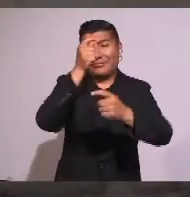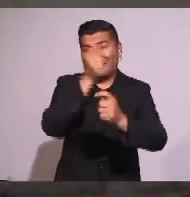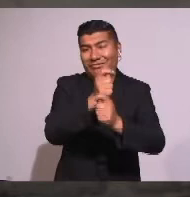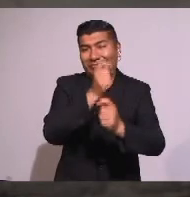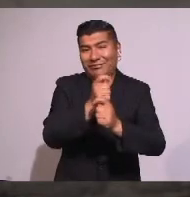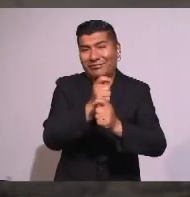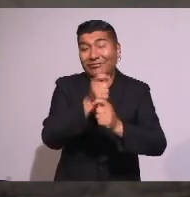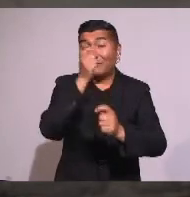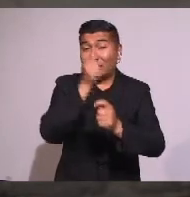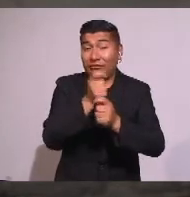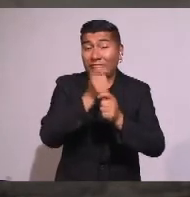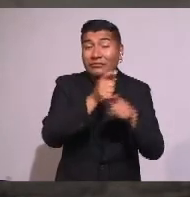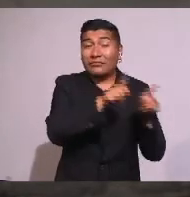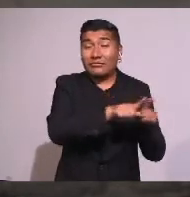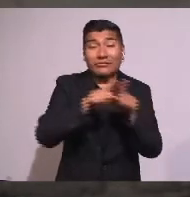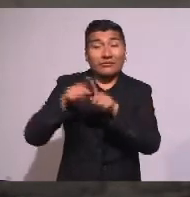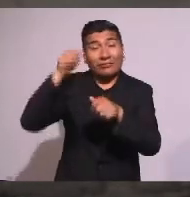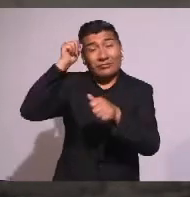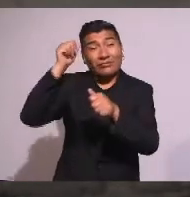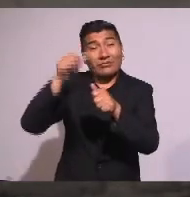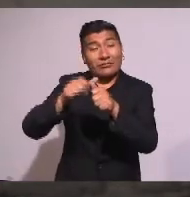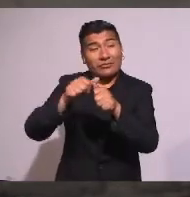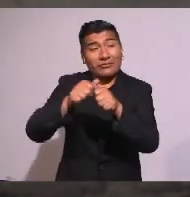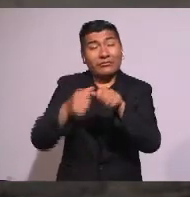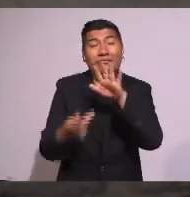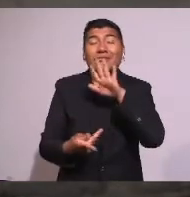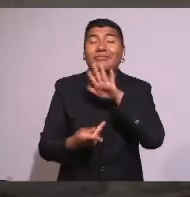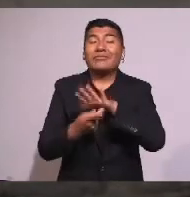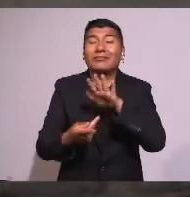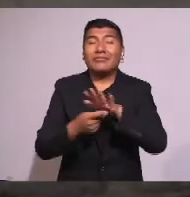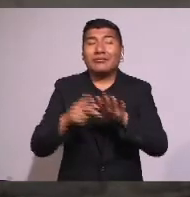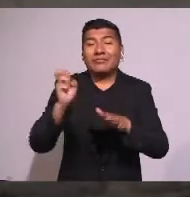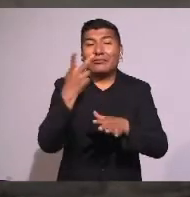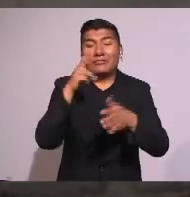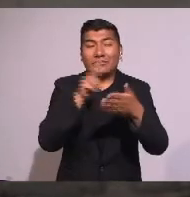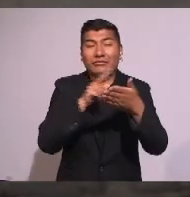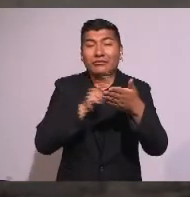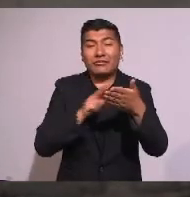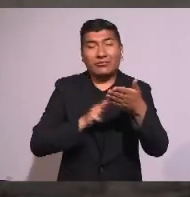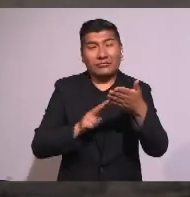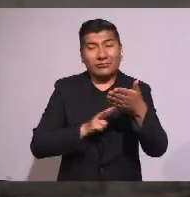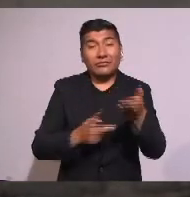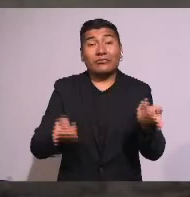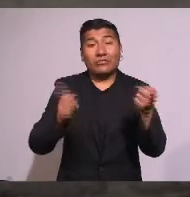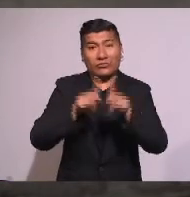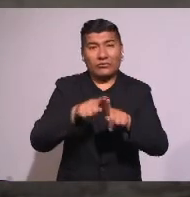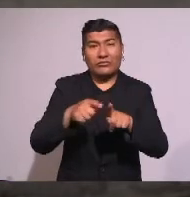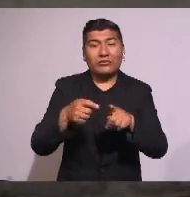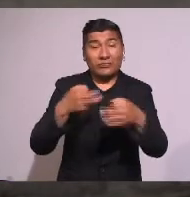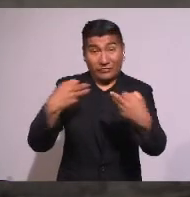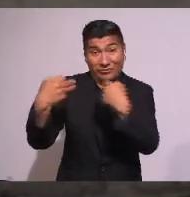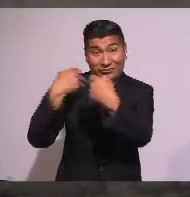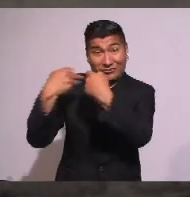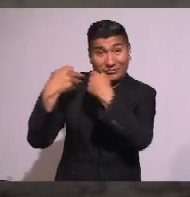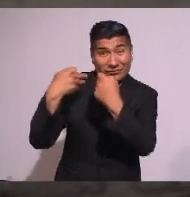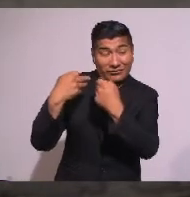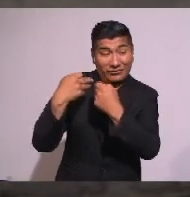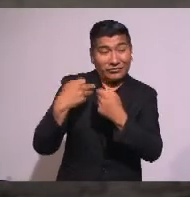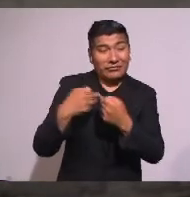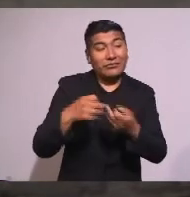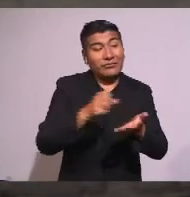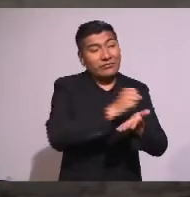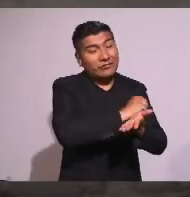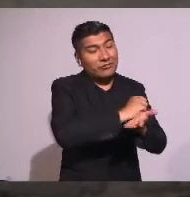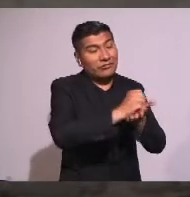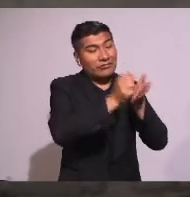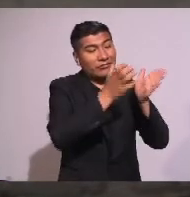una tarea que también nos recuerda el apóstol San Pablo en la segunda lectura, cuando nos dice, a los